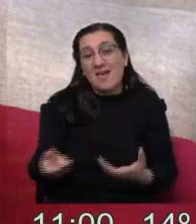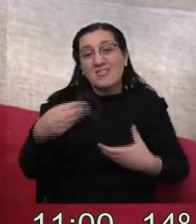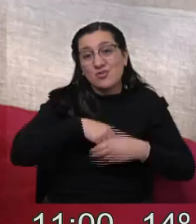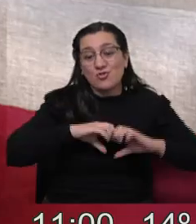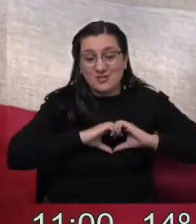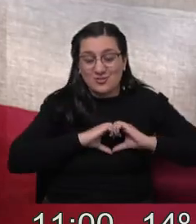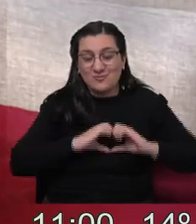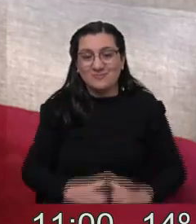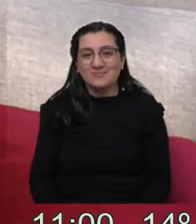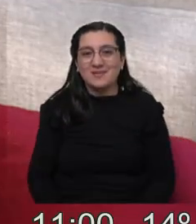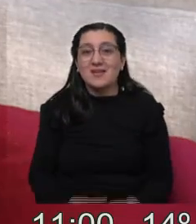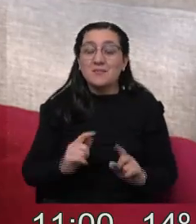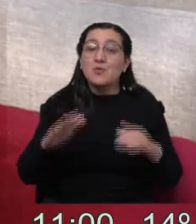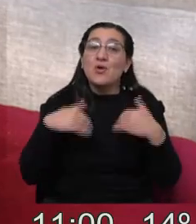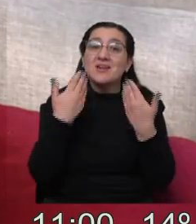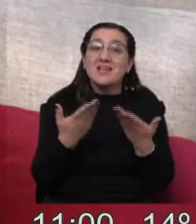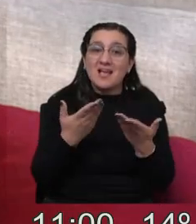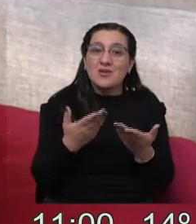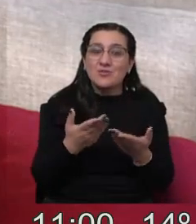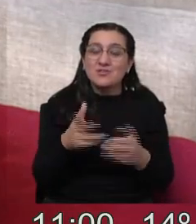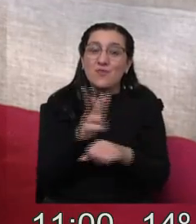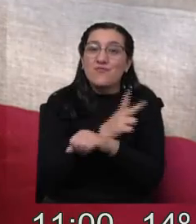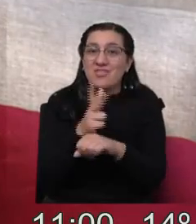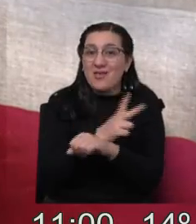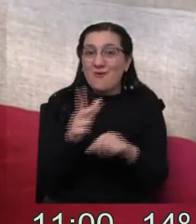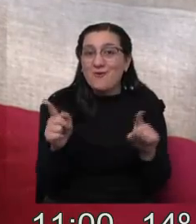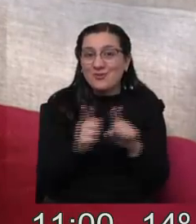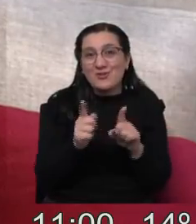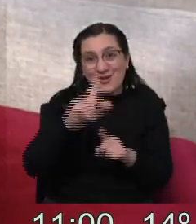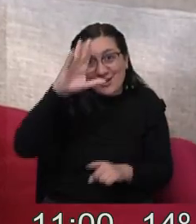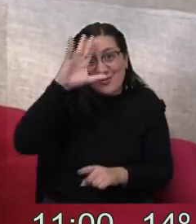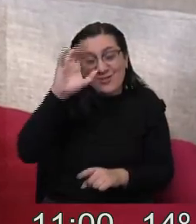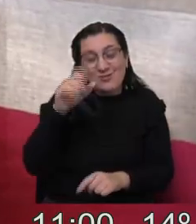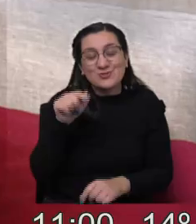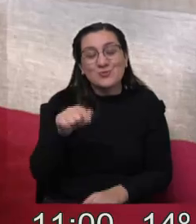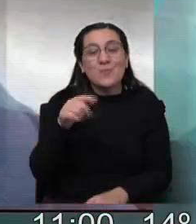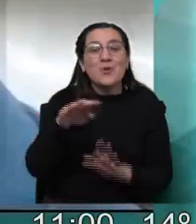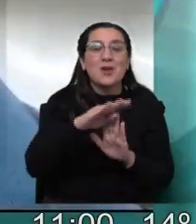tuvo el regalo de mandarnos este pequeño videito recordando su rinraje.